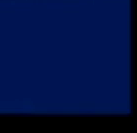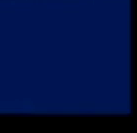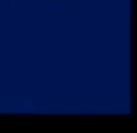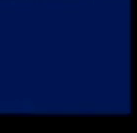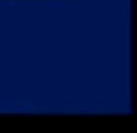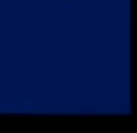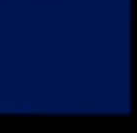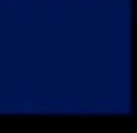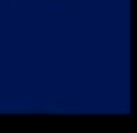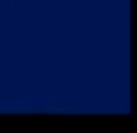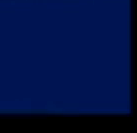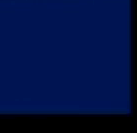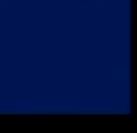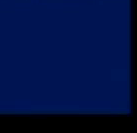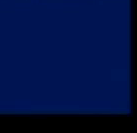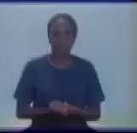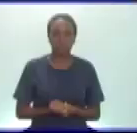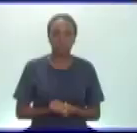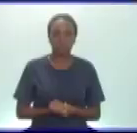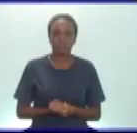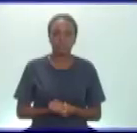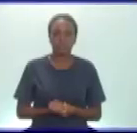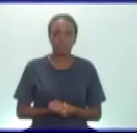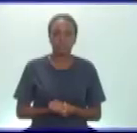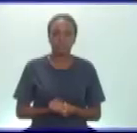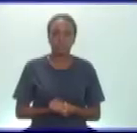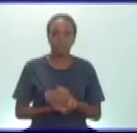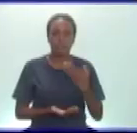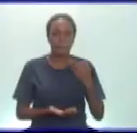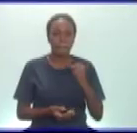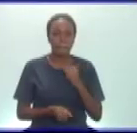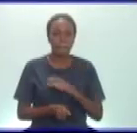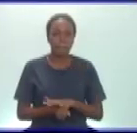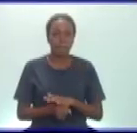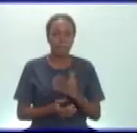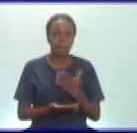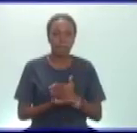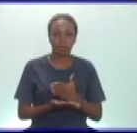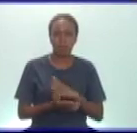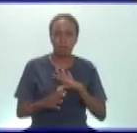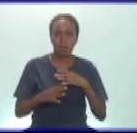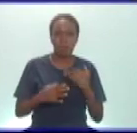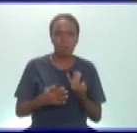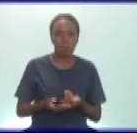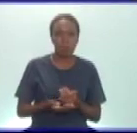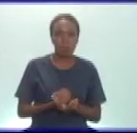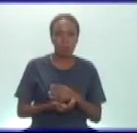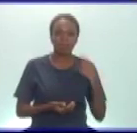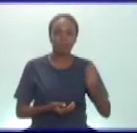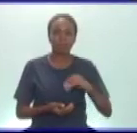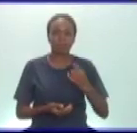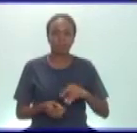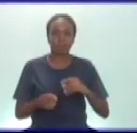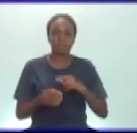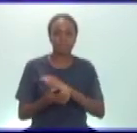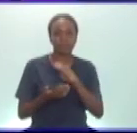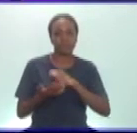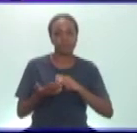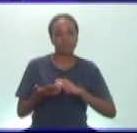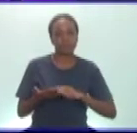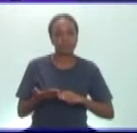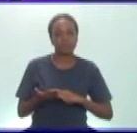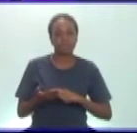Sistematización. ¿Cómo vamos a comenzar esta clase? Vamos a comenzar con el ejercicio de redacción que nos va a